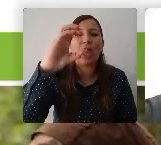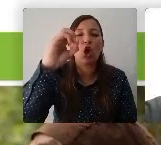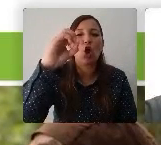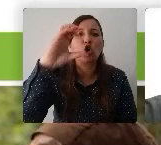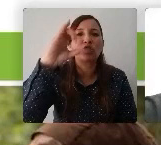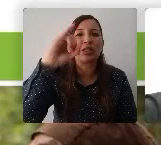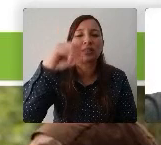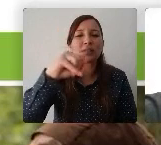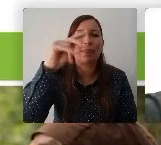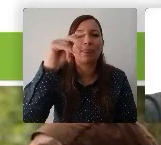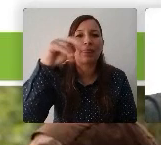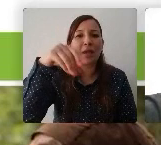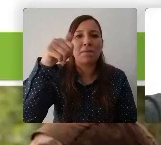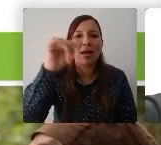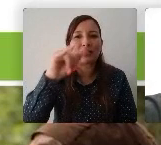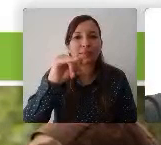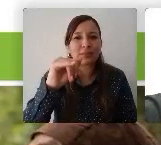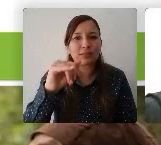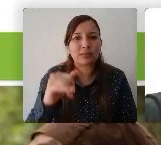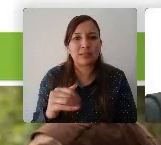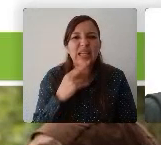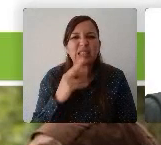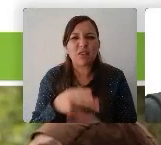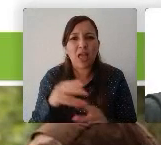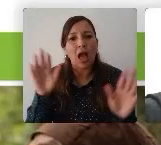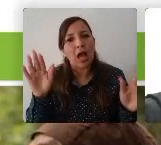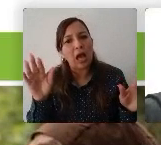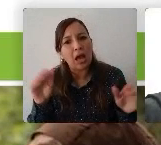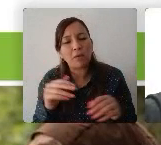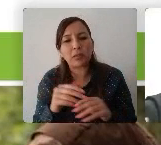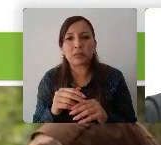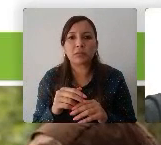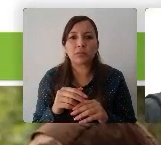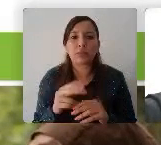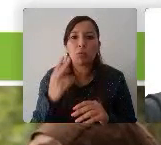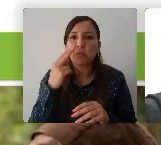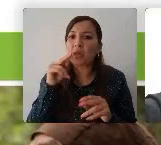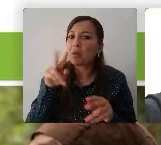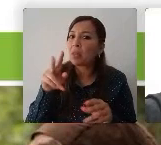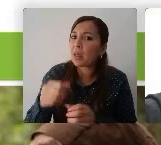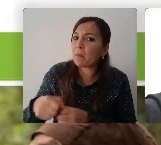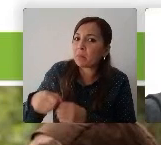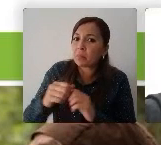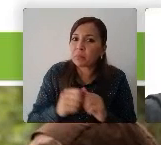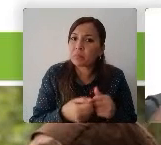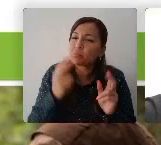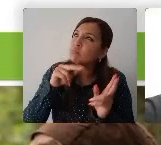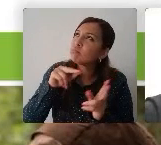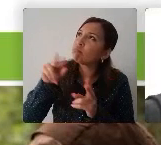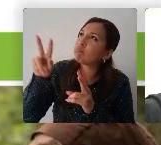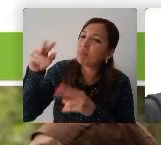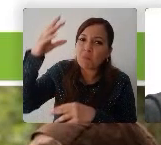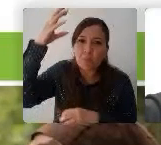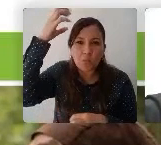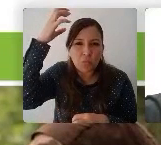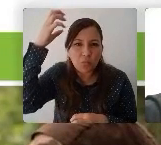Te puedes ir quizás a conocer aves, puedes ir a recorrer en pequeñas embarcaciones algún